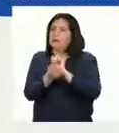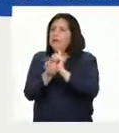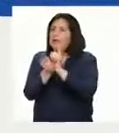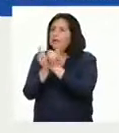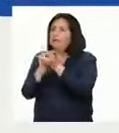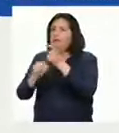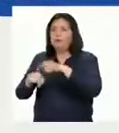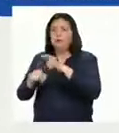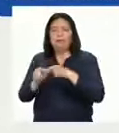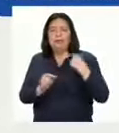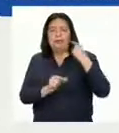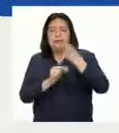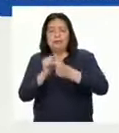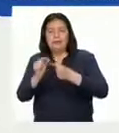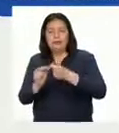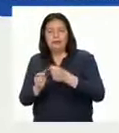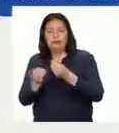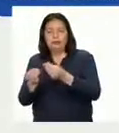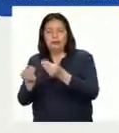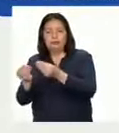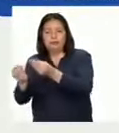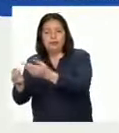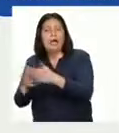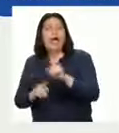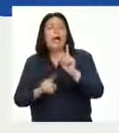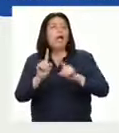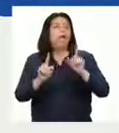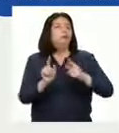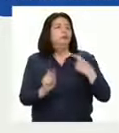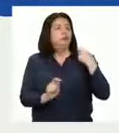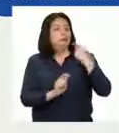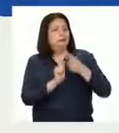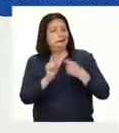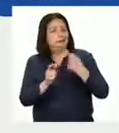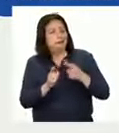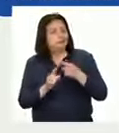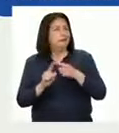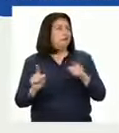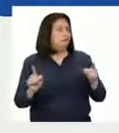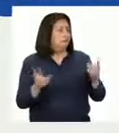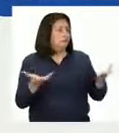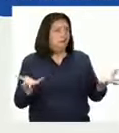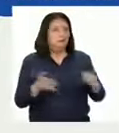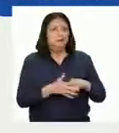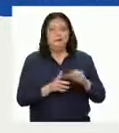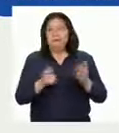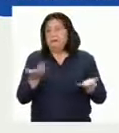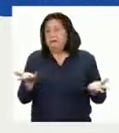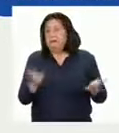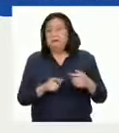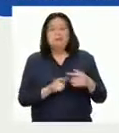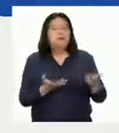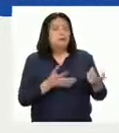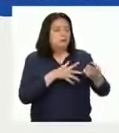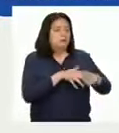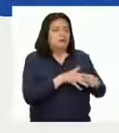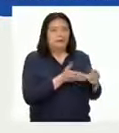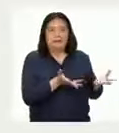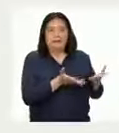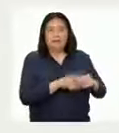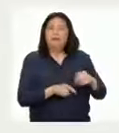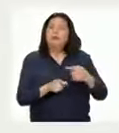generación en generación, y que también unas tradiciones se encuentran con otras distintas, incluso en lugares distantes de donde se originaron en primer